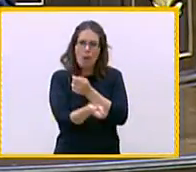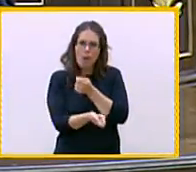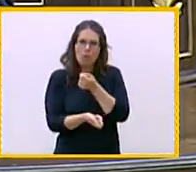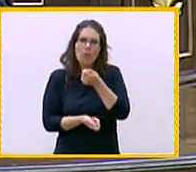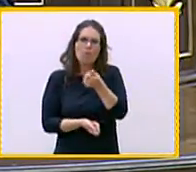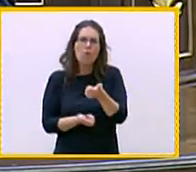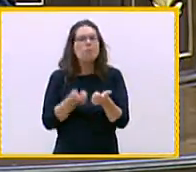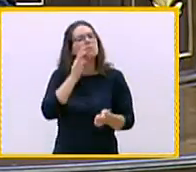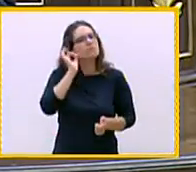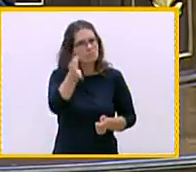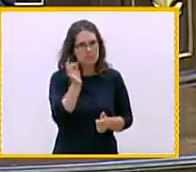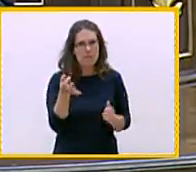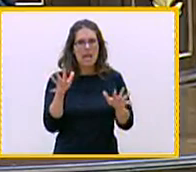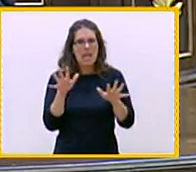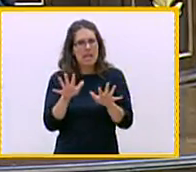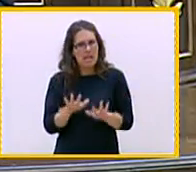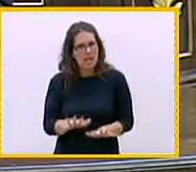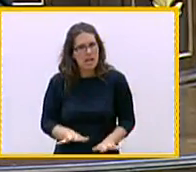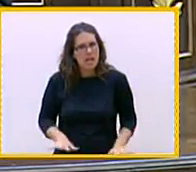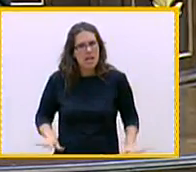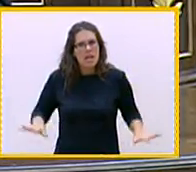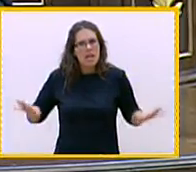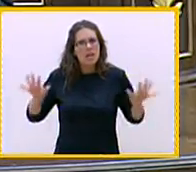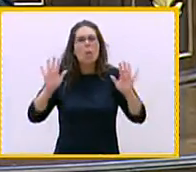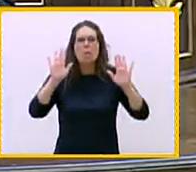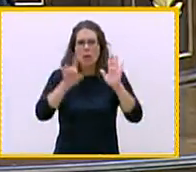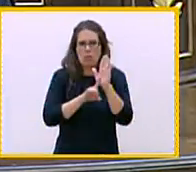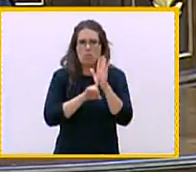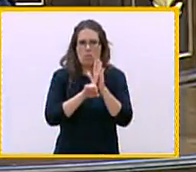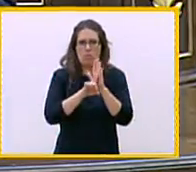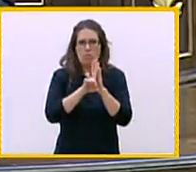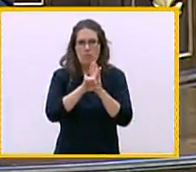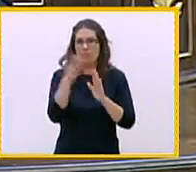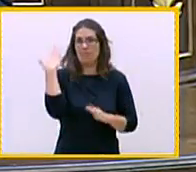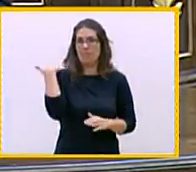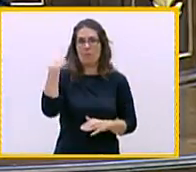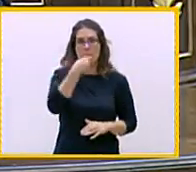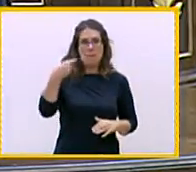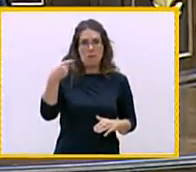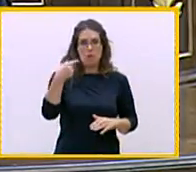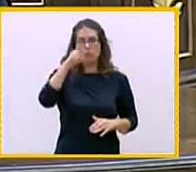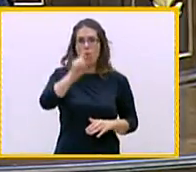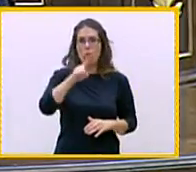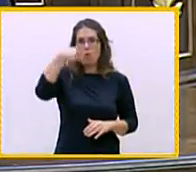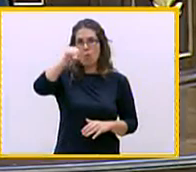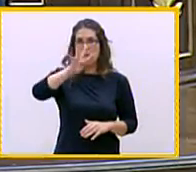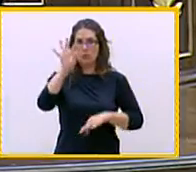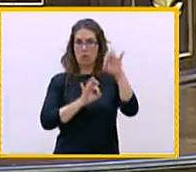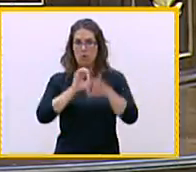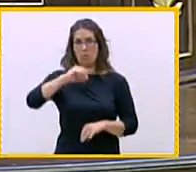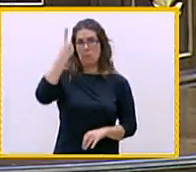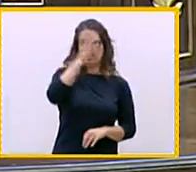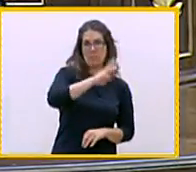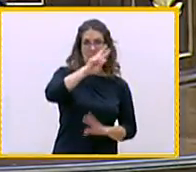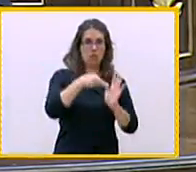ciertamente, pero en ascenso. Hemos pasado de una caída interanual del menos 1,4% en el primer trimestre de